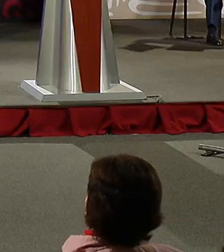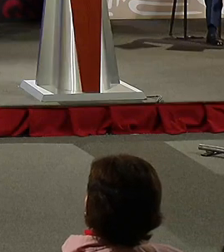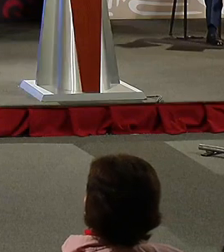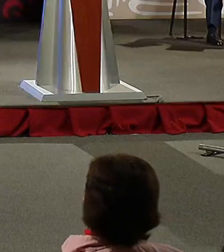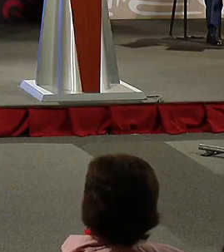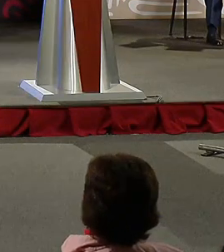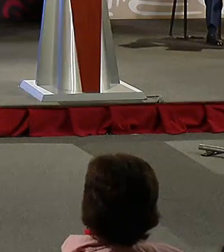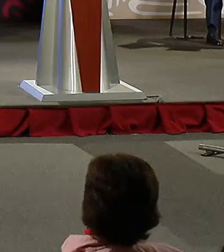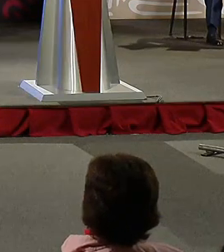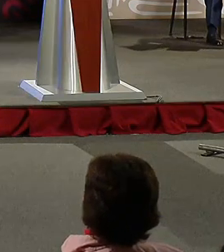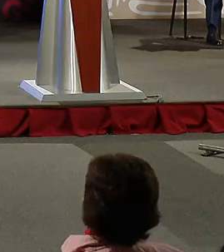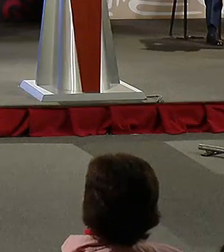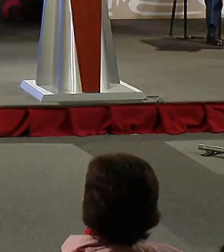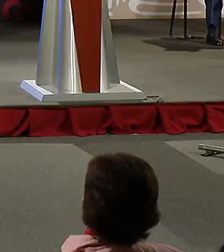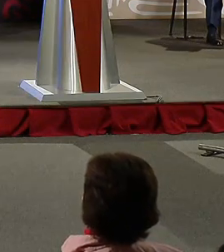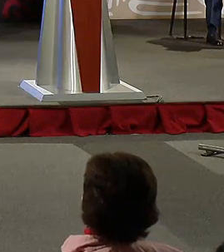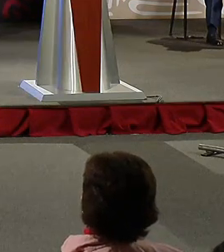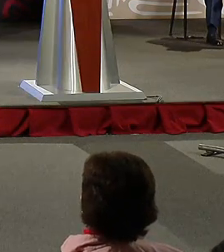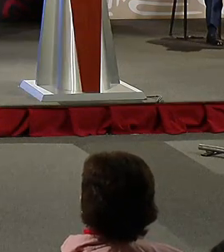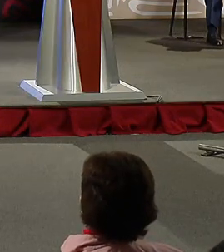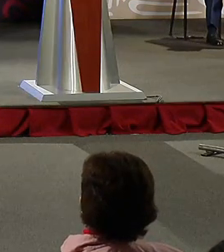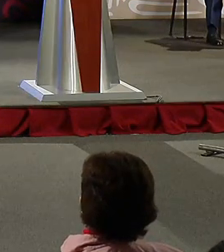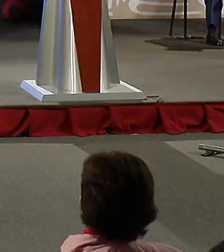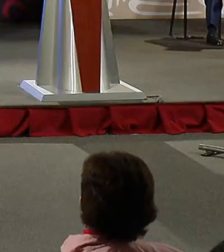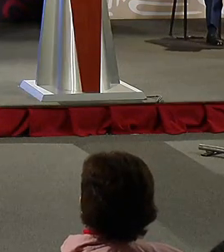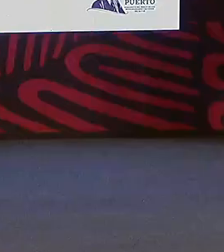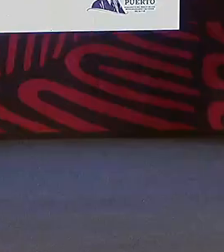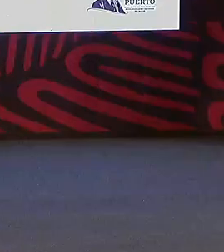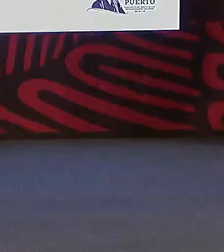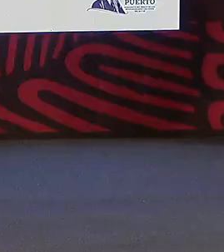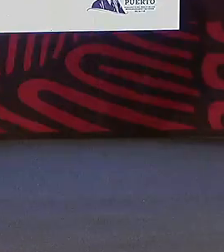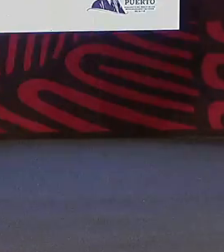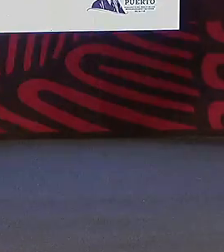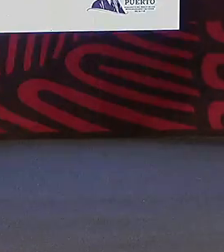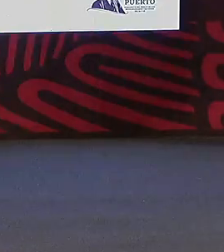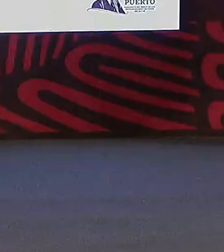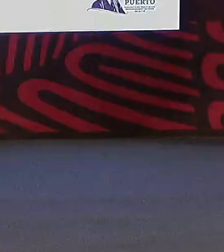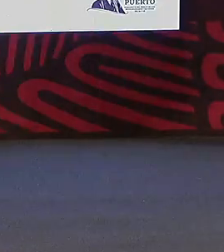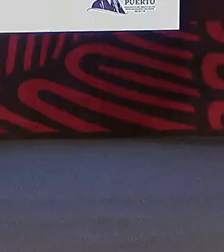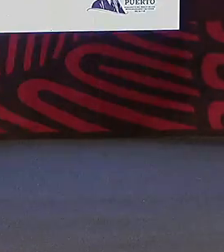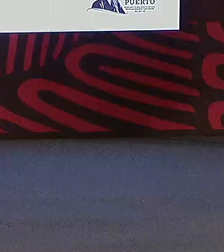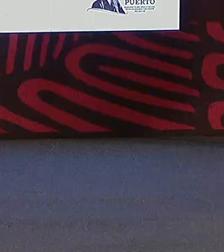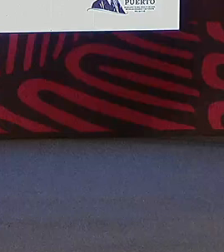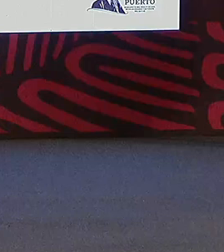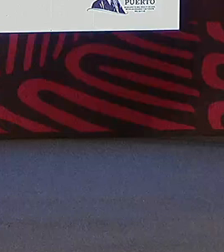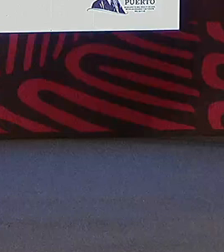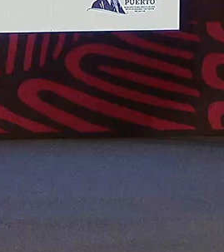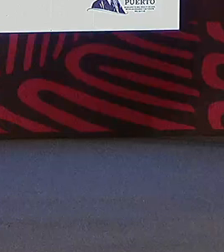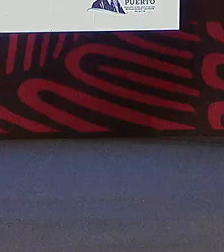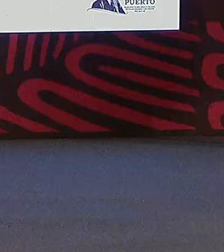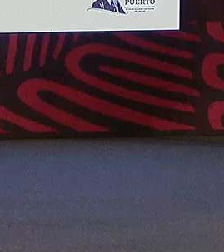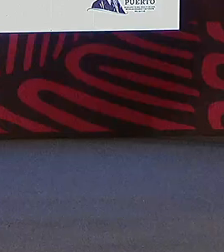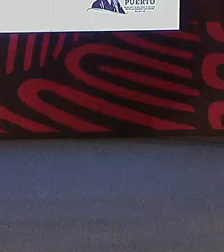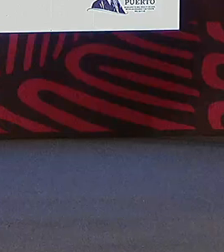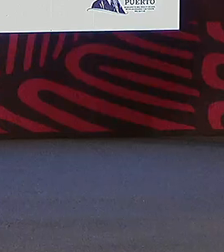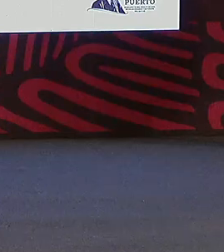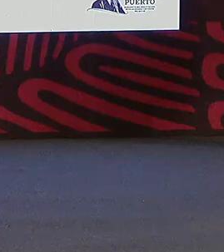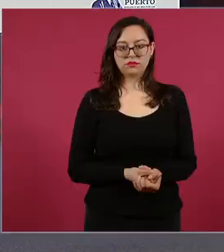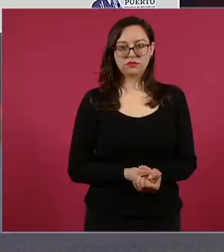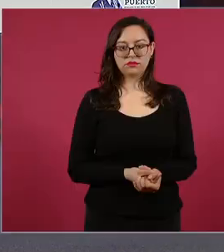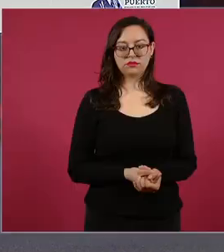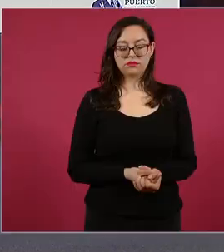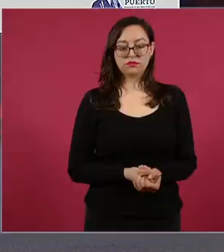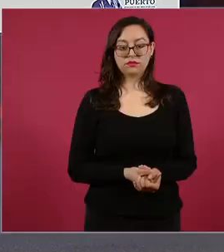a manera de introducción, del proyecto integral Tren Maya, de cómo está compuesto por los siete tramos. Está diseñado